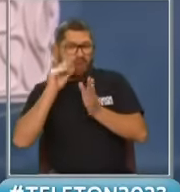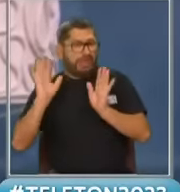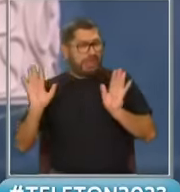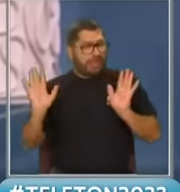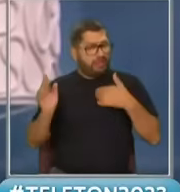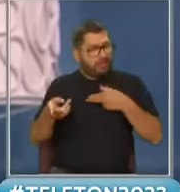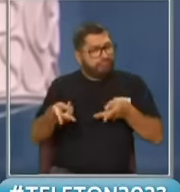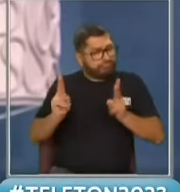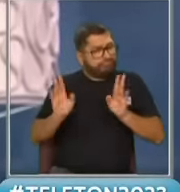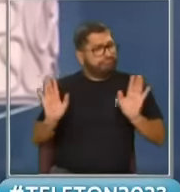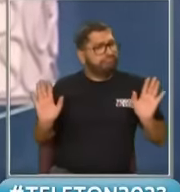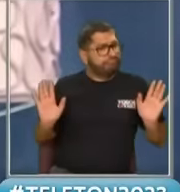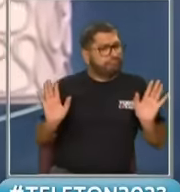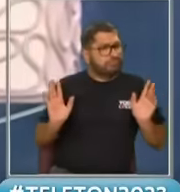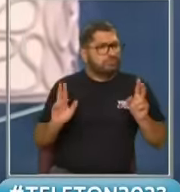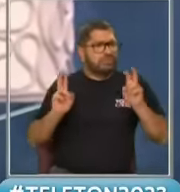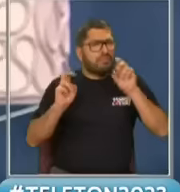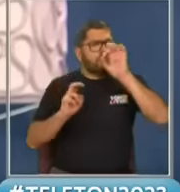100% eléctrica.